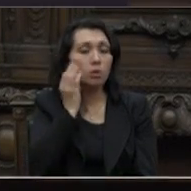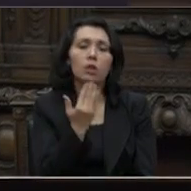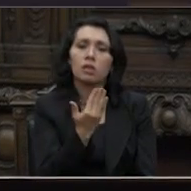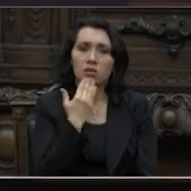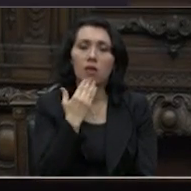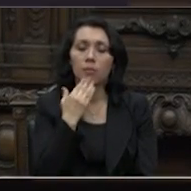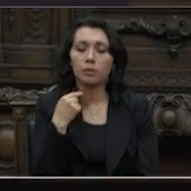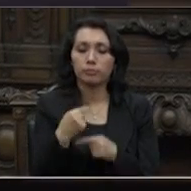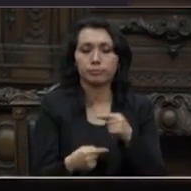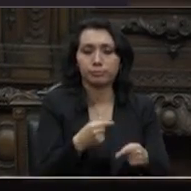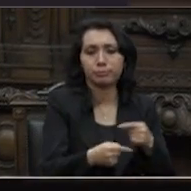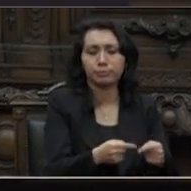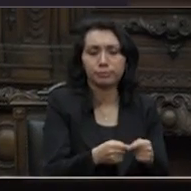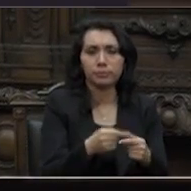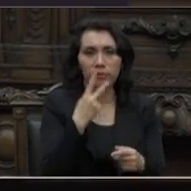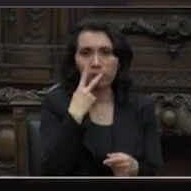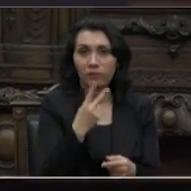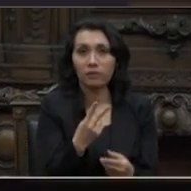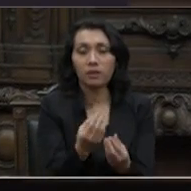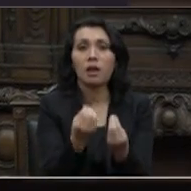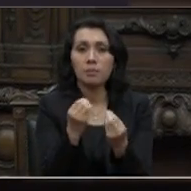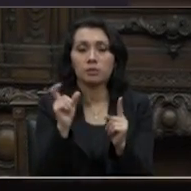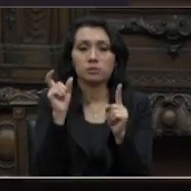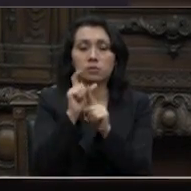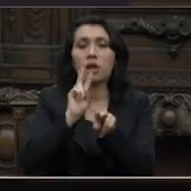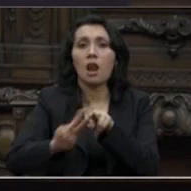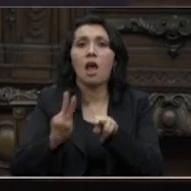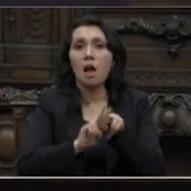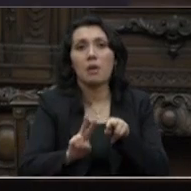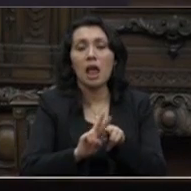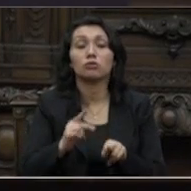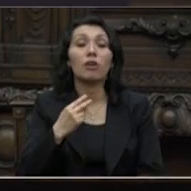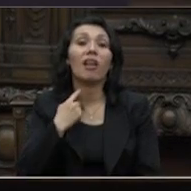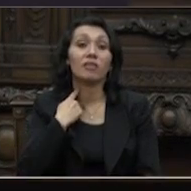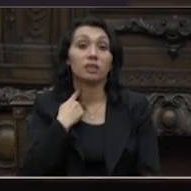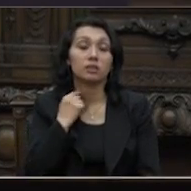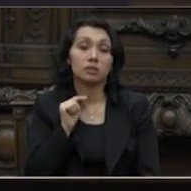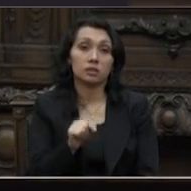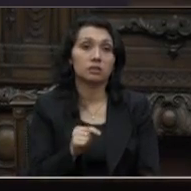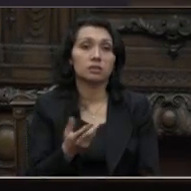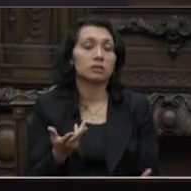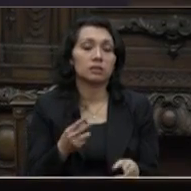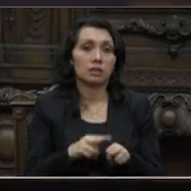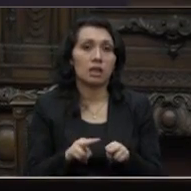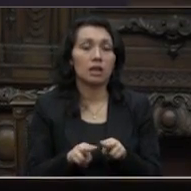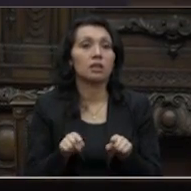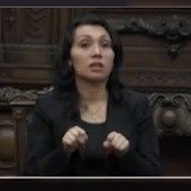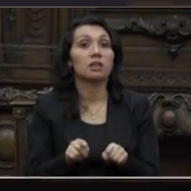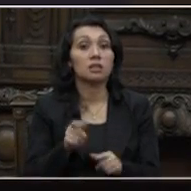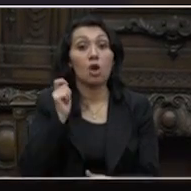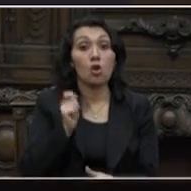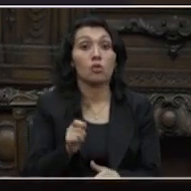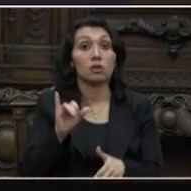tiene efecto en el concepto de reparación a las víctimas, que es lo que hace la